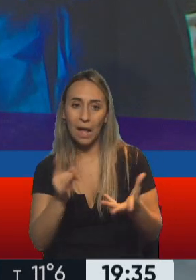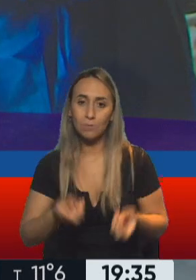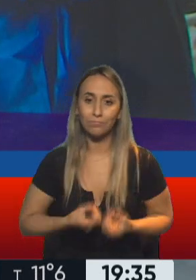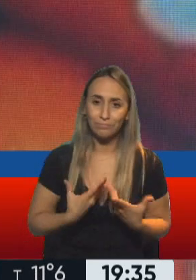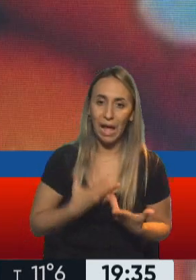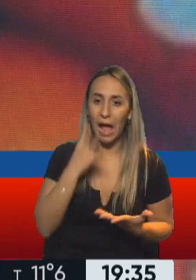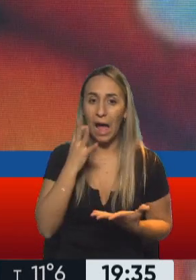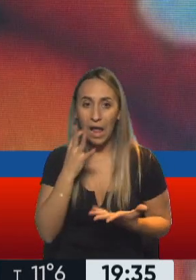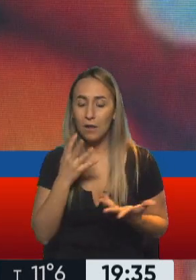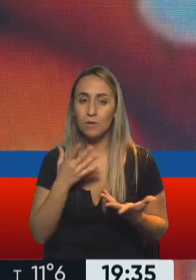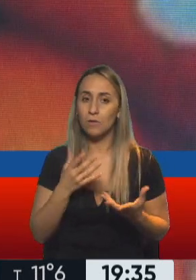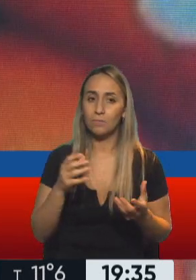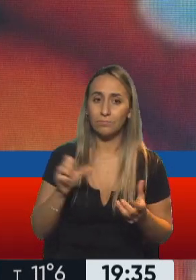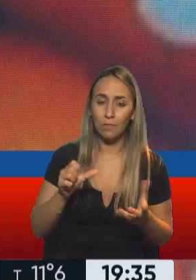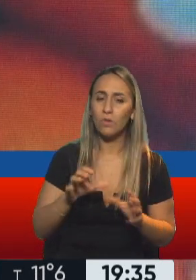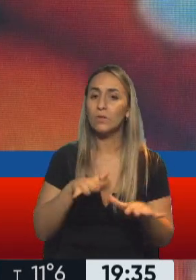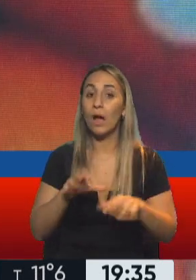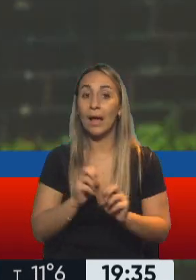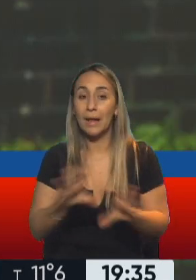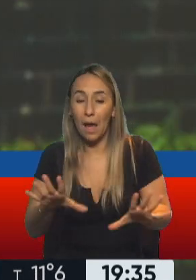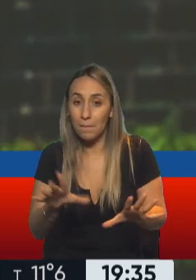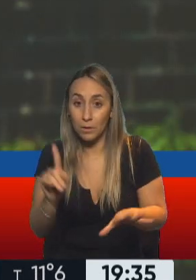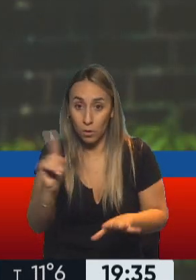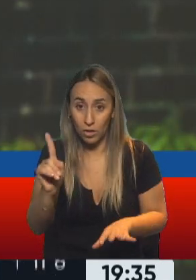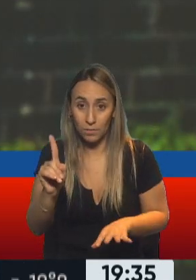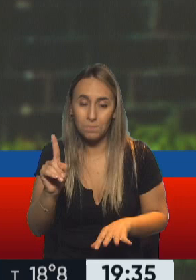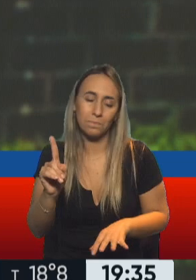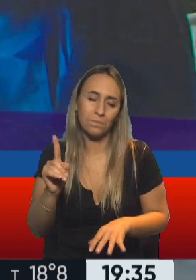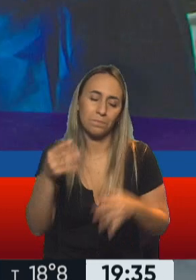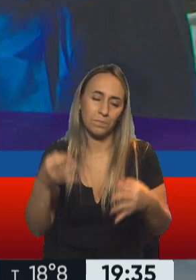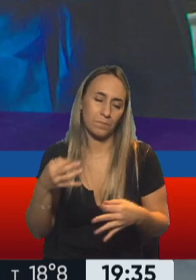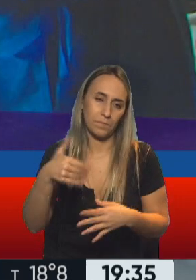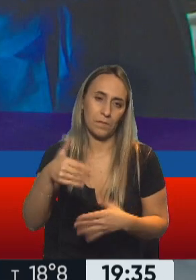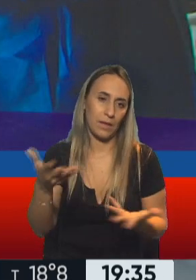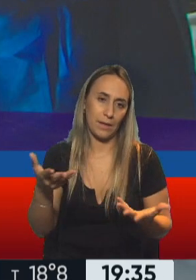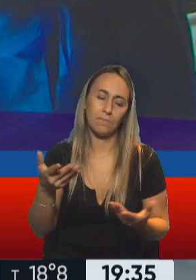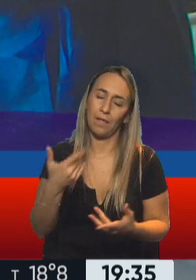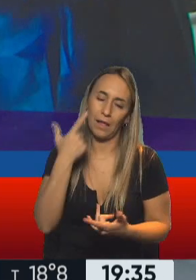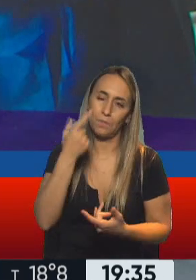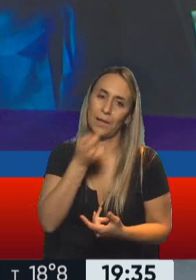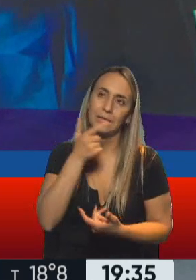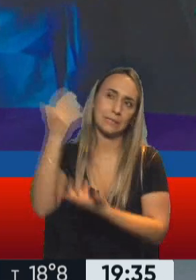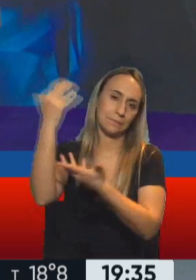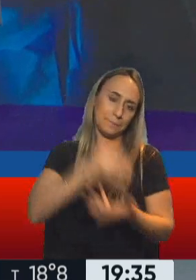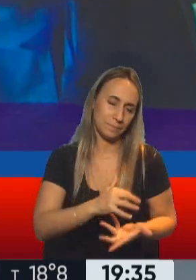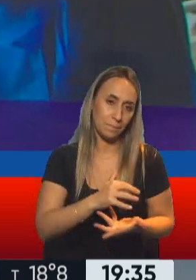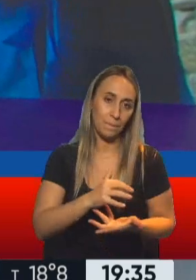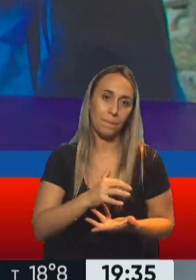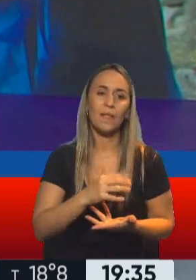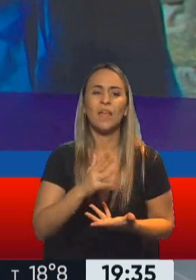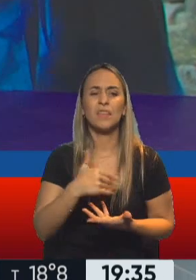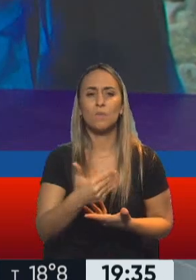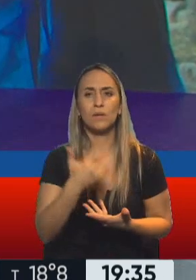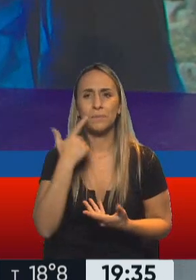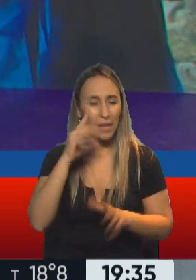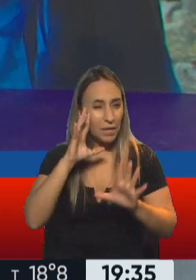efectos adversos indeseables muy graves, uno va a agarrar y va a decir, tráela y después.